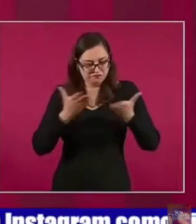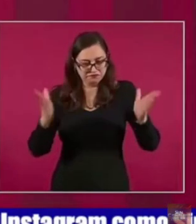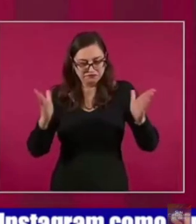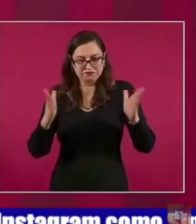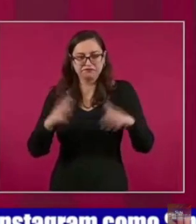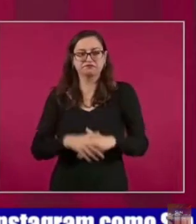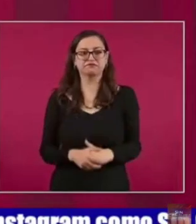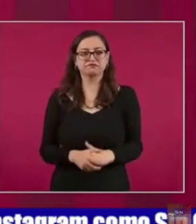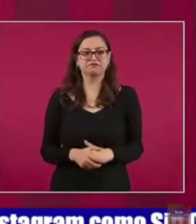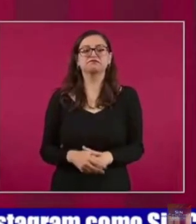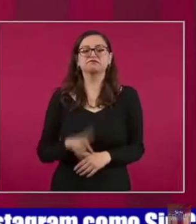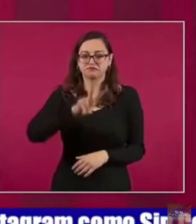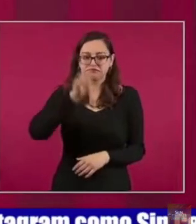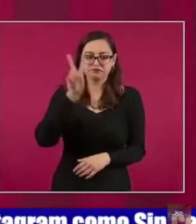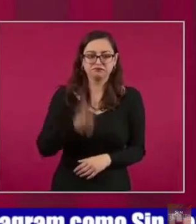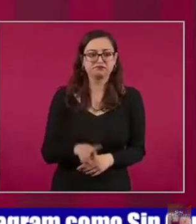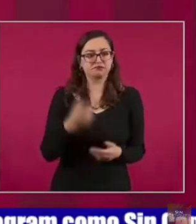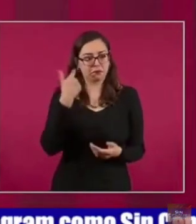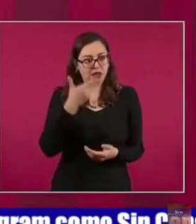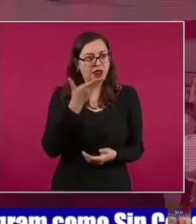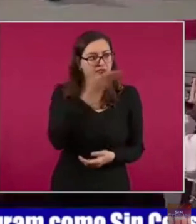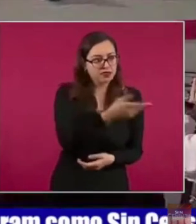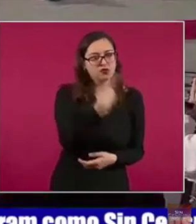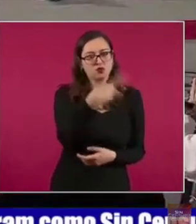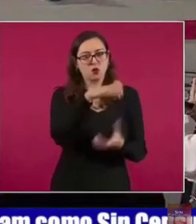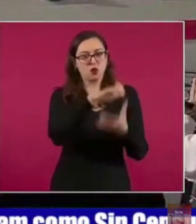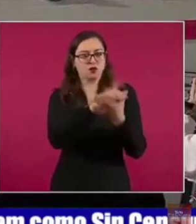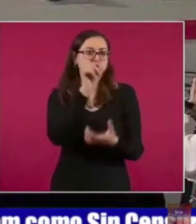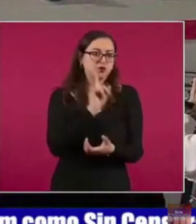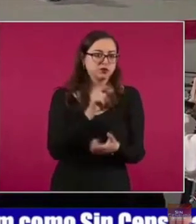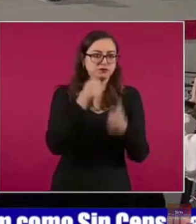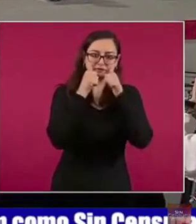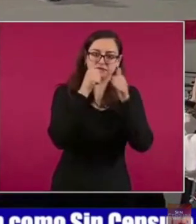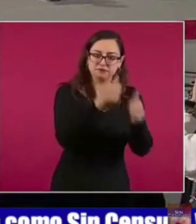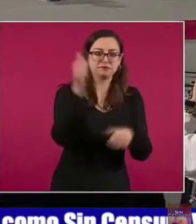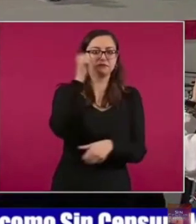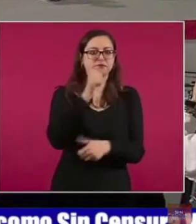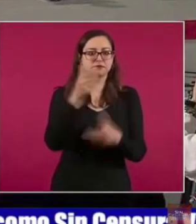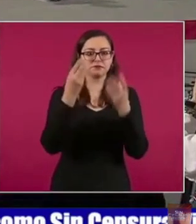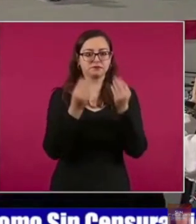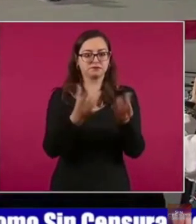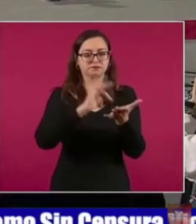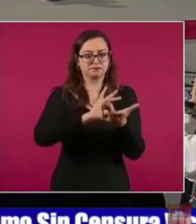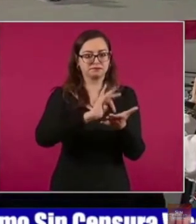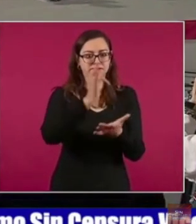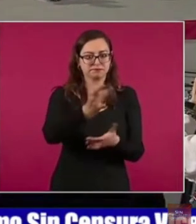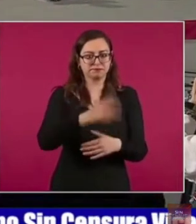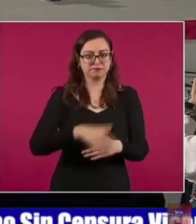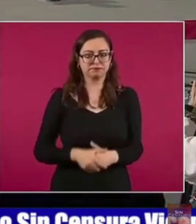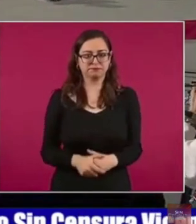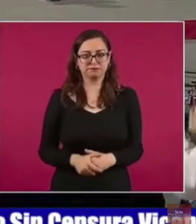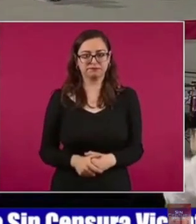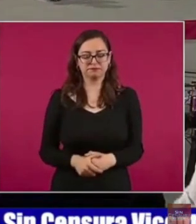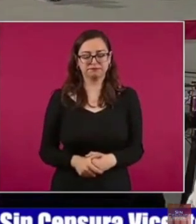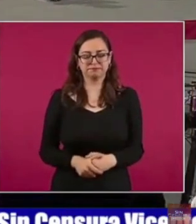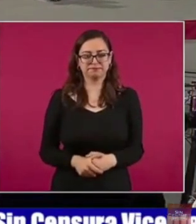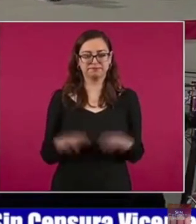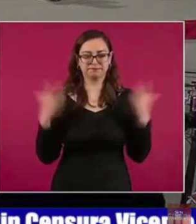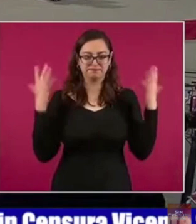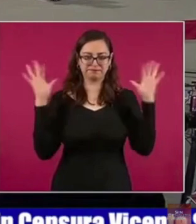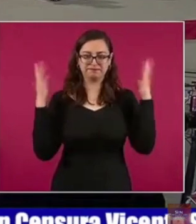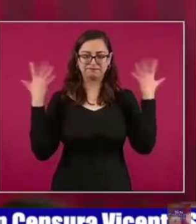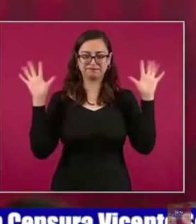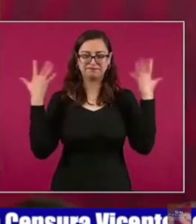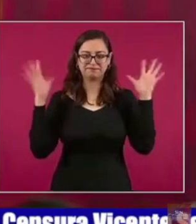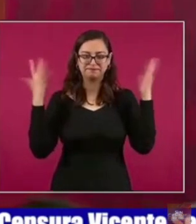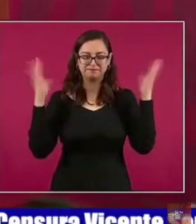calma. Y por otro lado, y esta es una opinión que quisiera comentar, yo honestamente a Tatiana